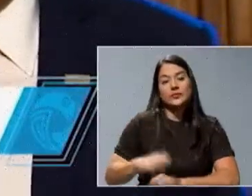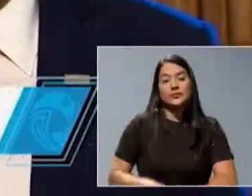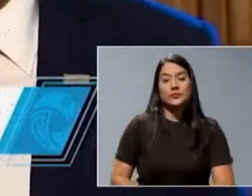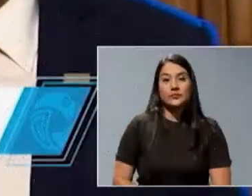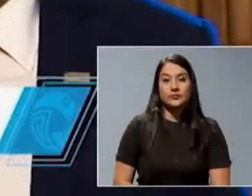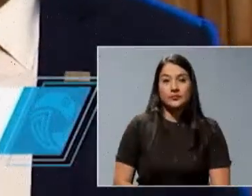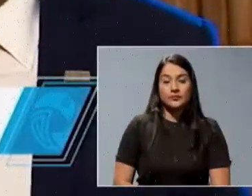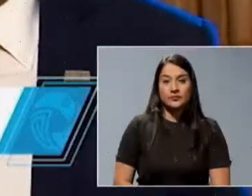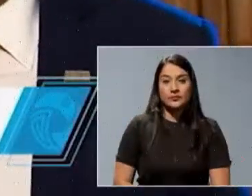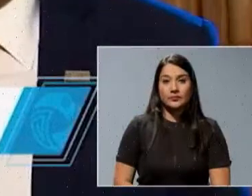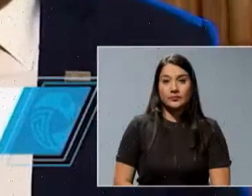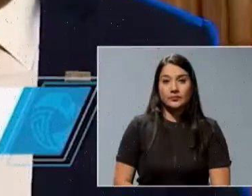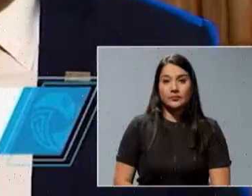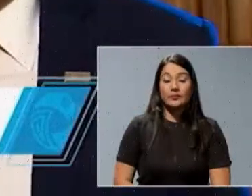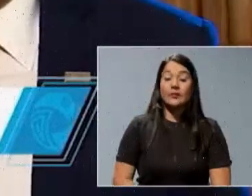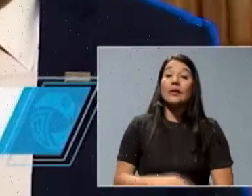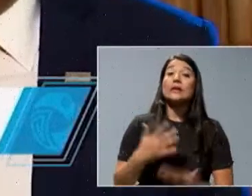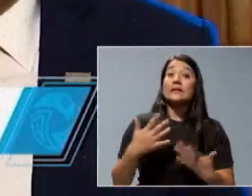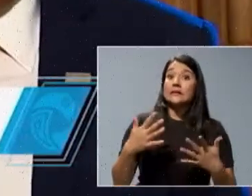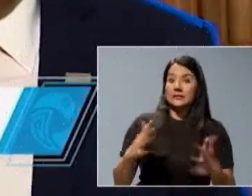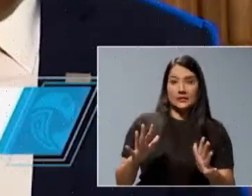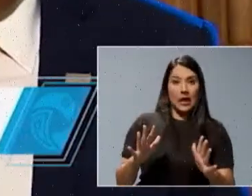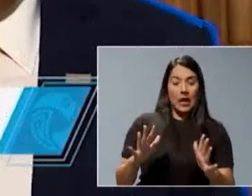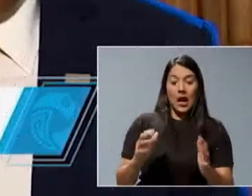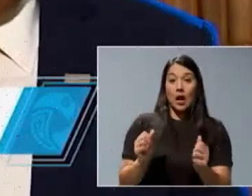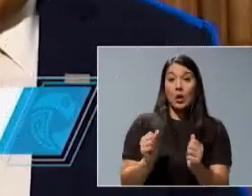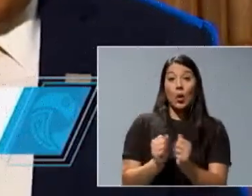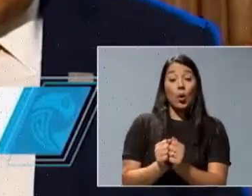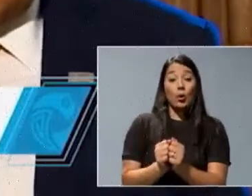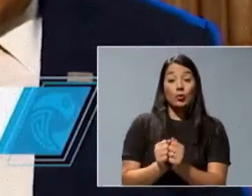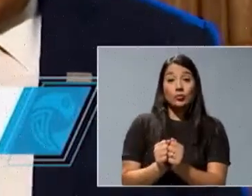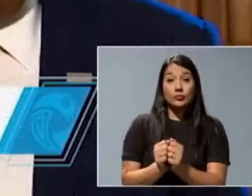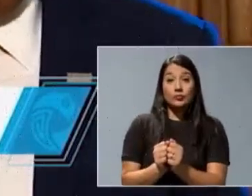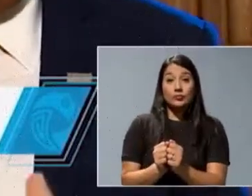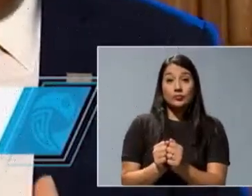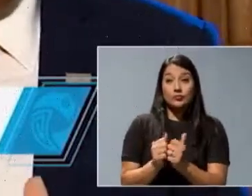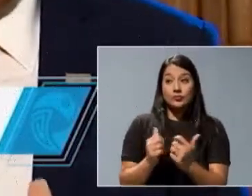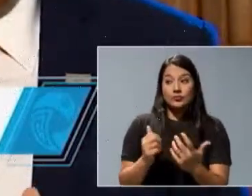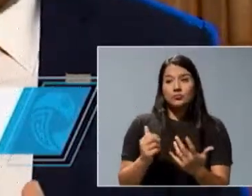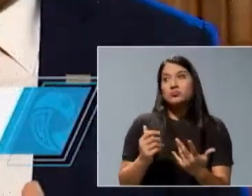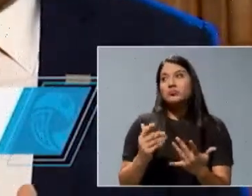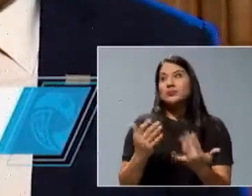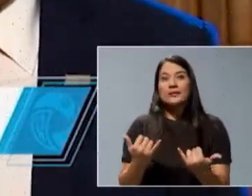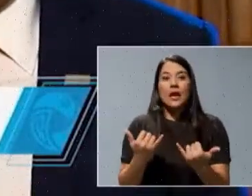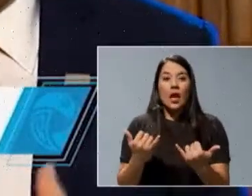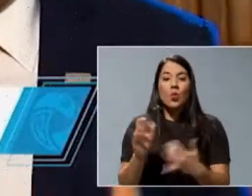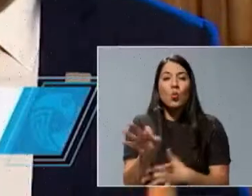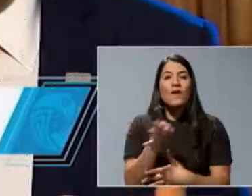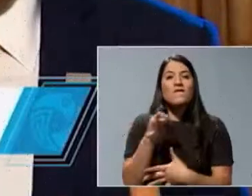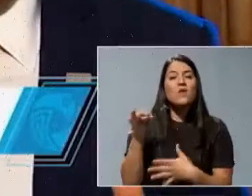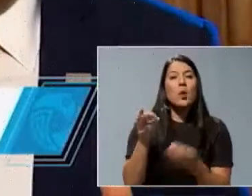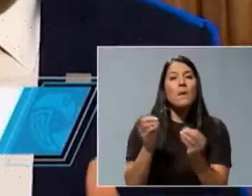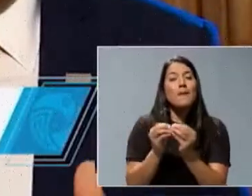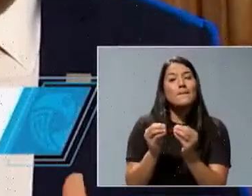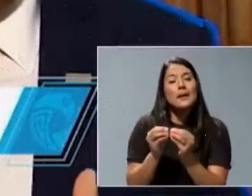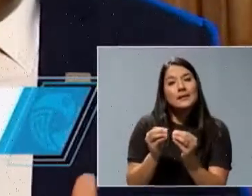combustibles, ¿verdad? Ya con de una forma más